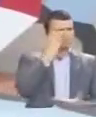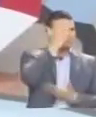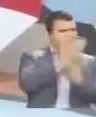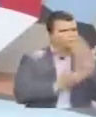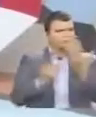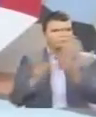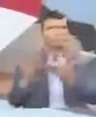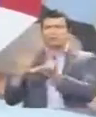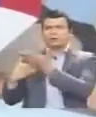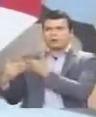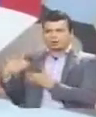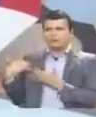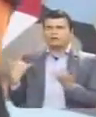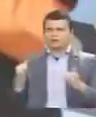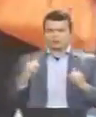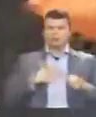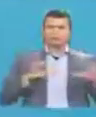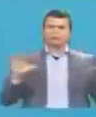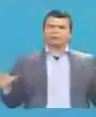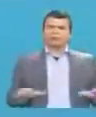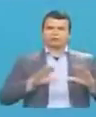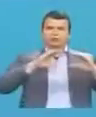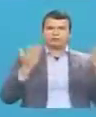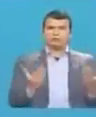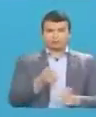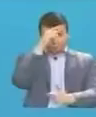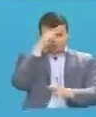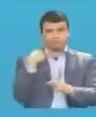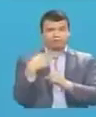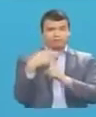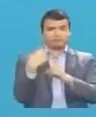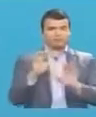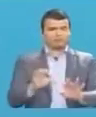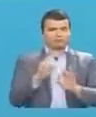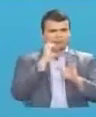y compartir experiencias de ambiente escolar positivo.